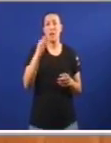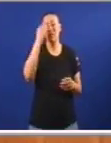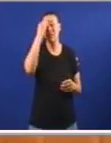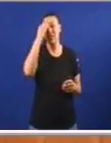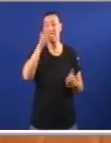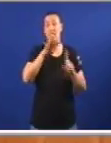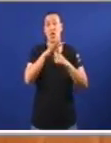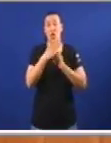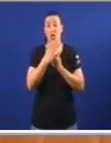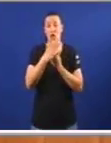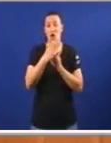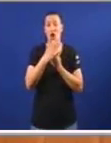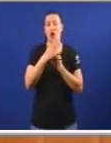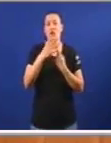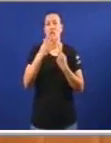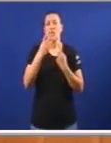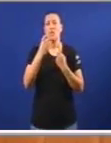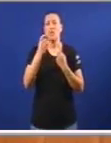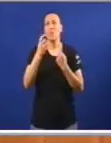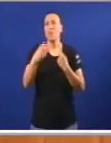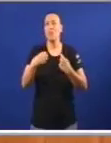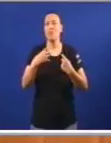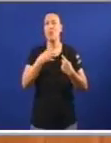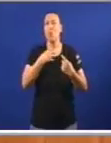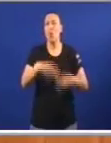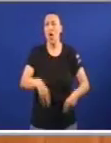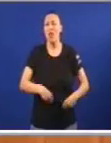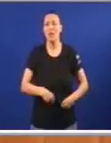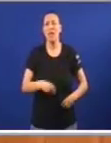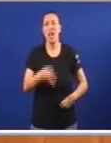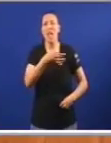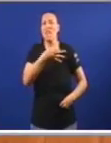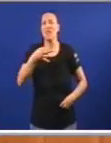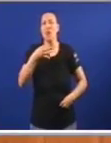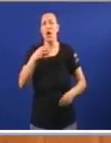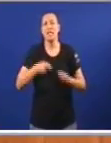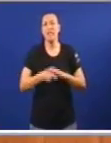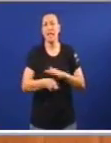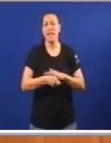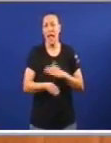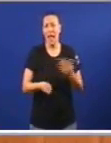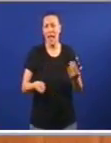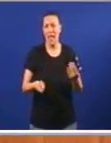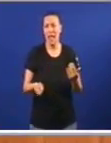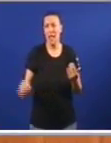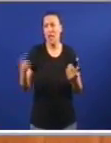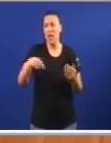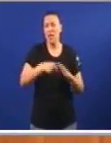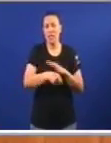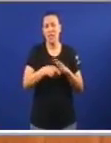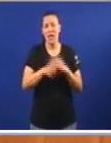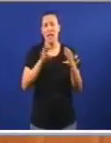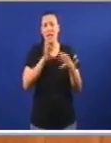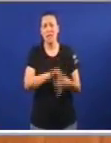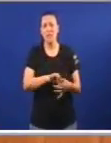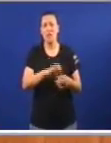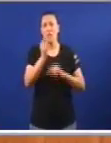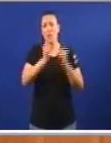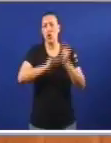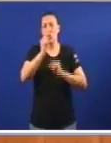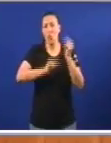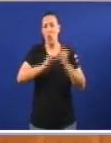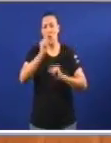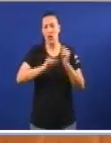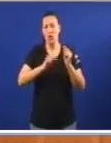nesta situación non é admisible efectivamente esa chantaxe a que se fai referencia relacionada cos orzamentos